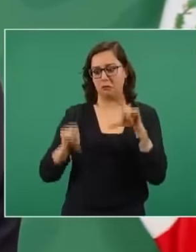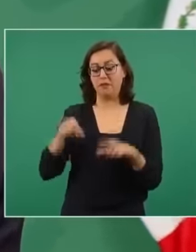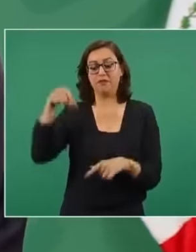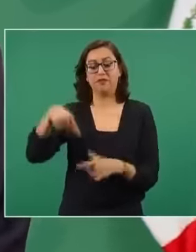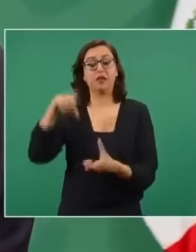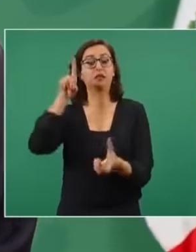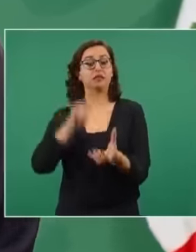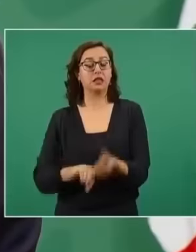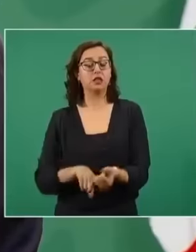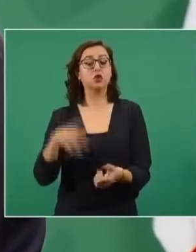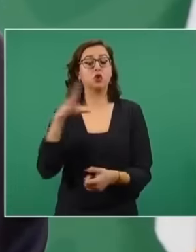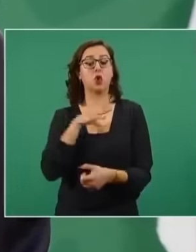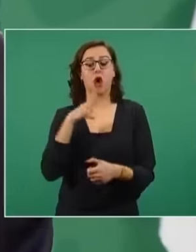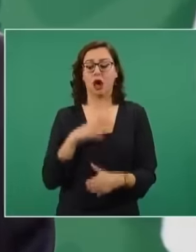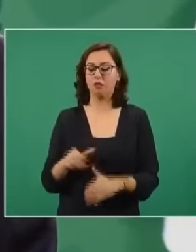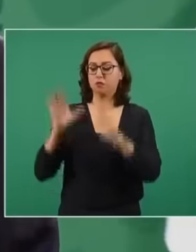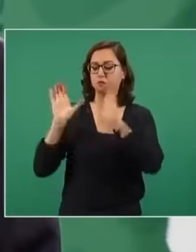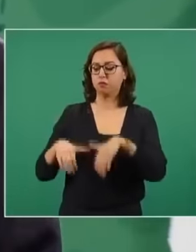450 mil